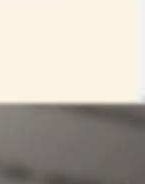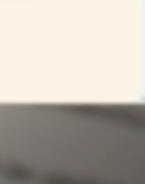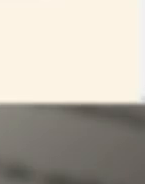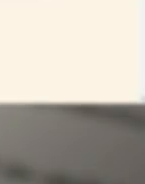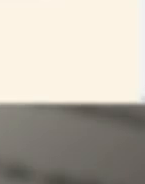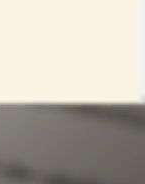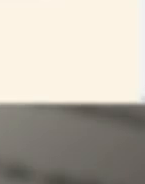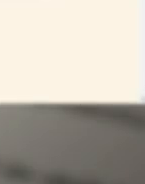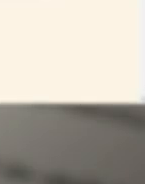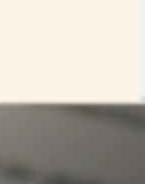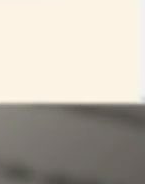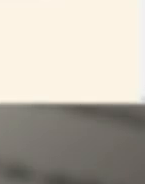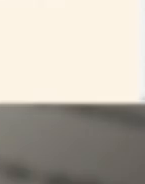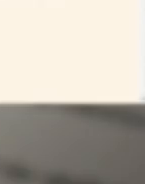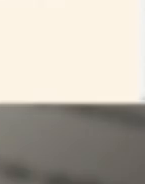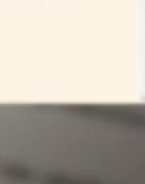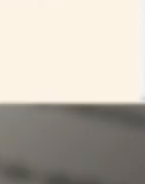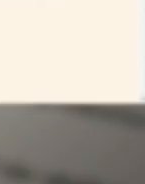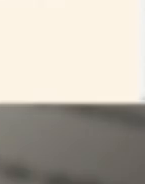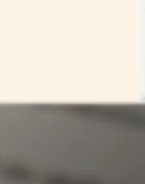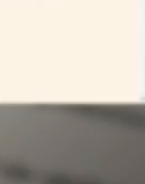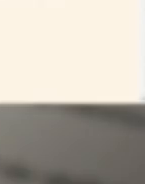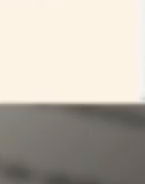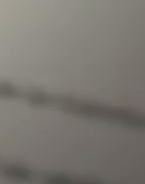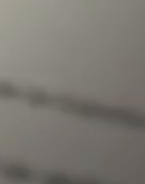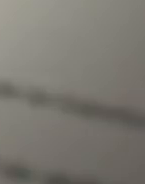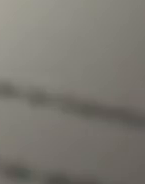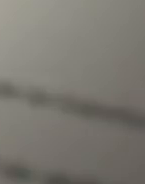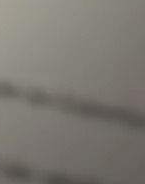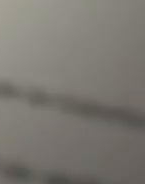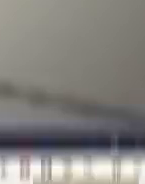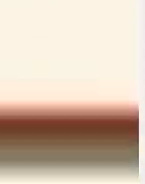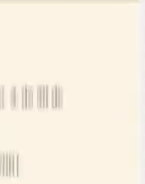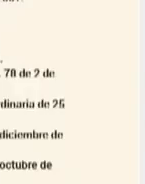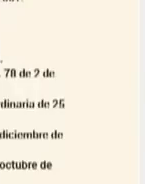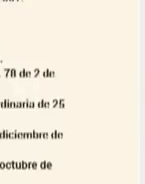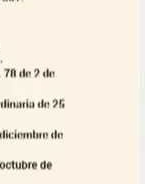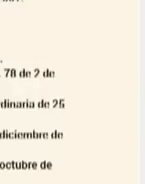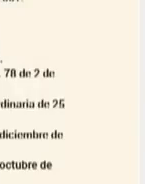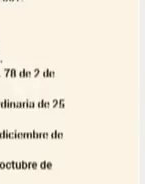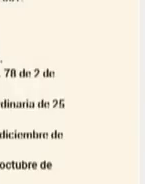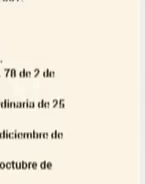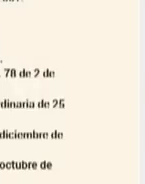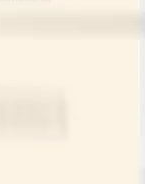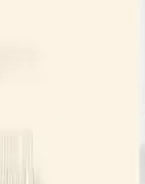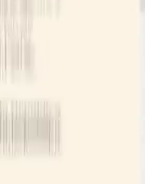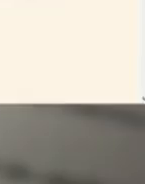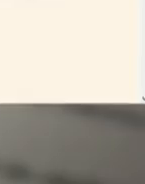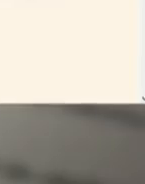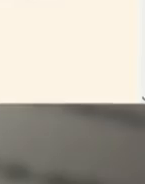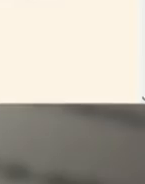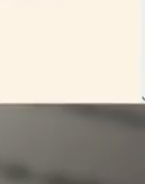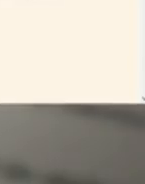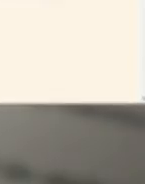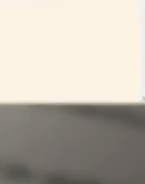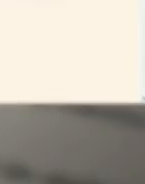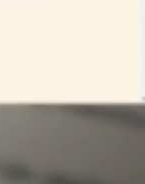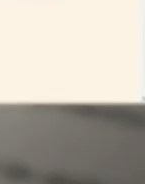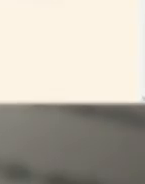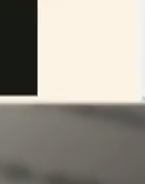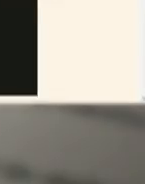pensándolo en el escenario plaza de la revolución todo lo que es acabo de explicar están intentando organizar y estos tipos penales que